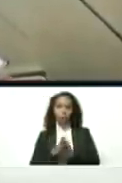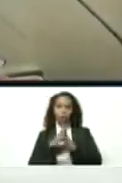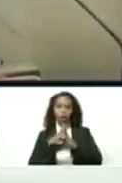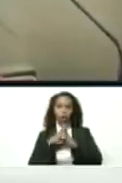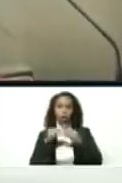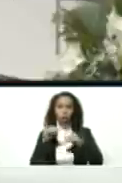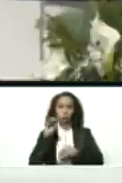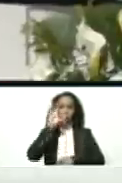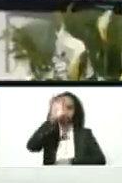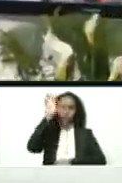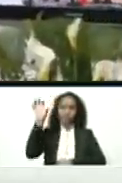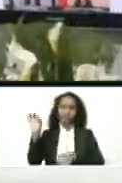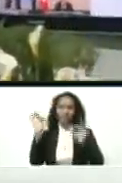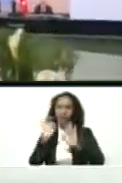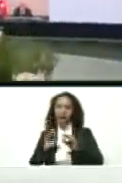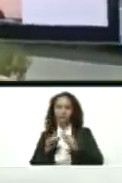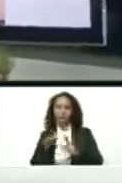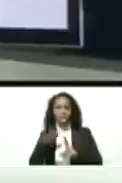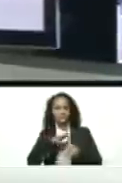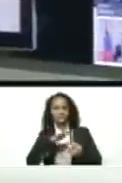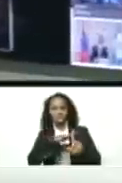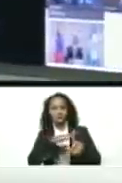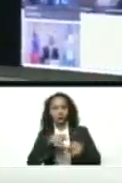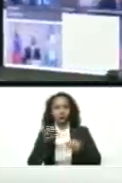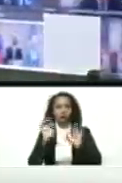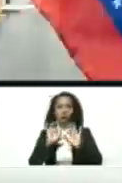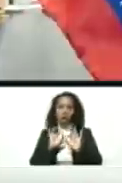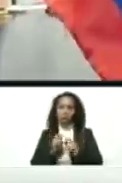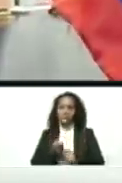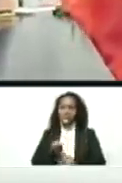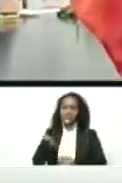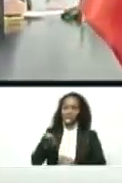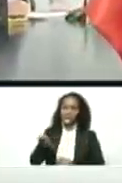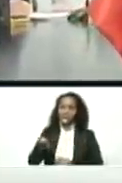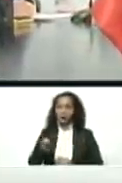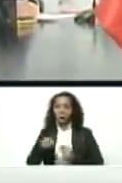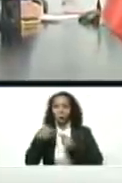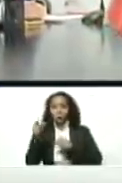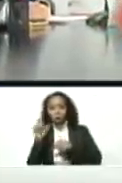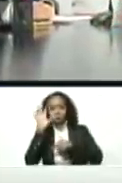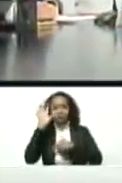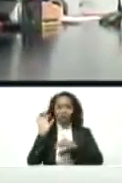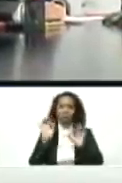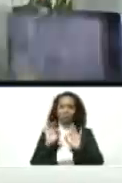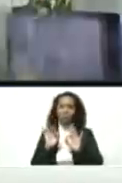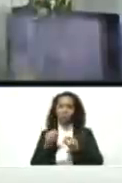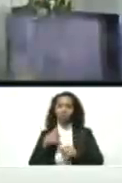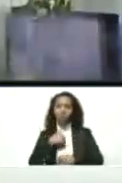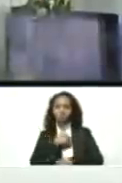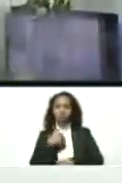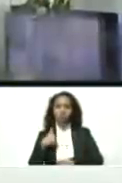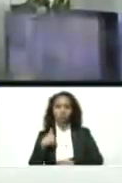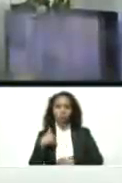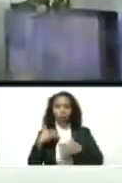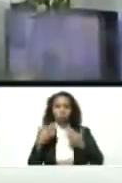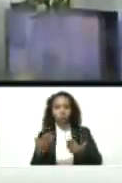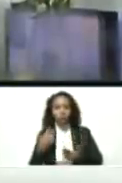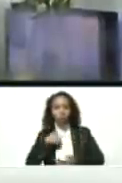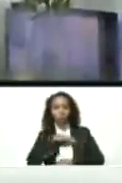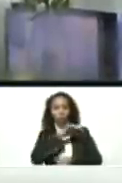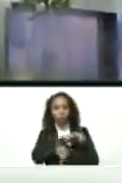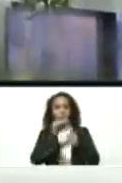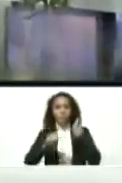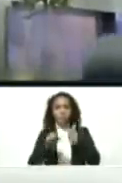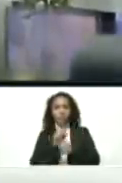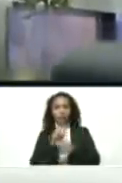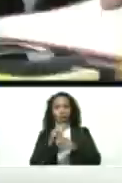países. Nadie amenazando a un país, ni nadie amenazando al otro país. Yo quisiera que nuestro vicepresidente